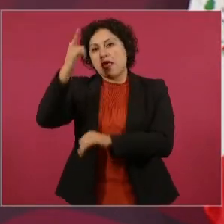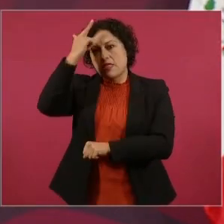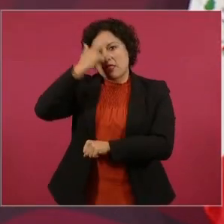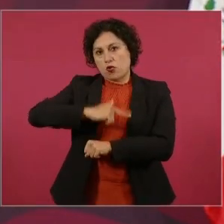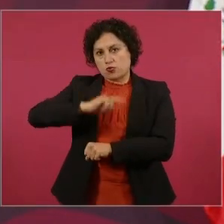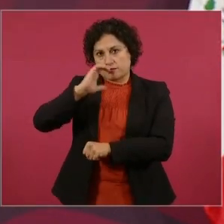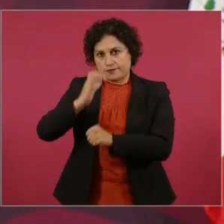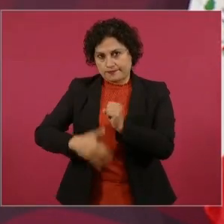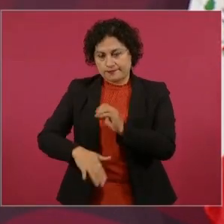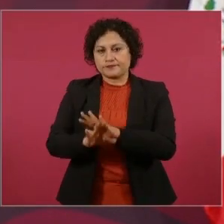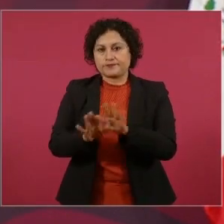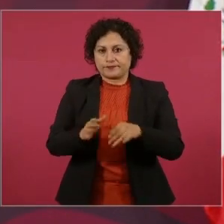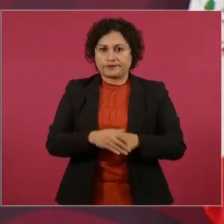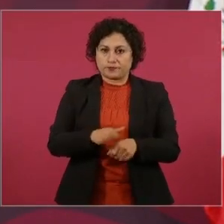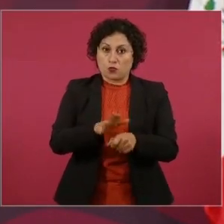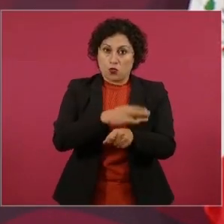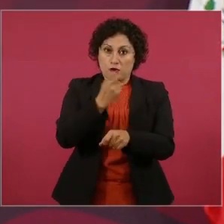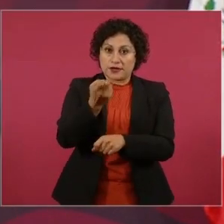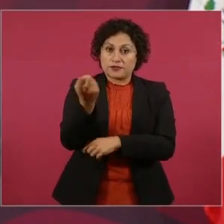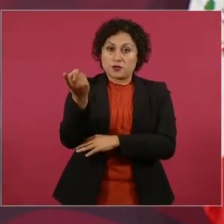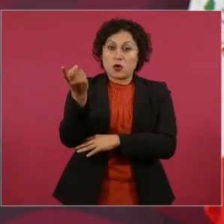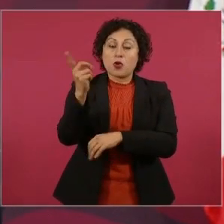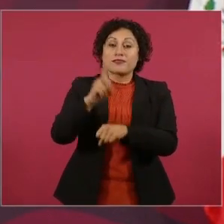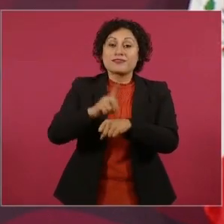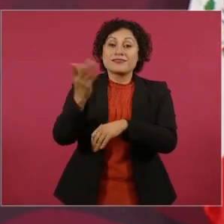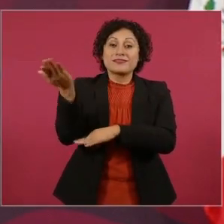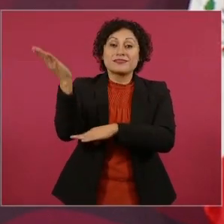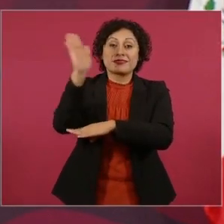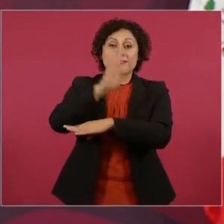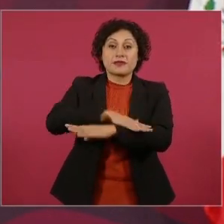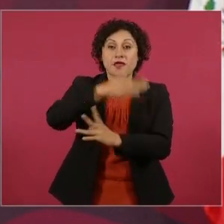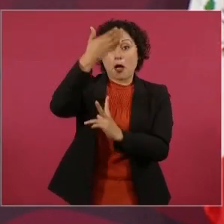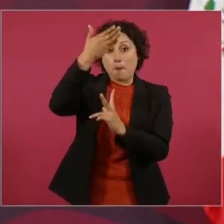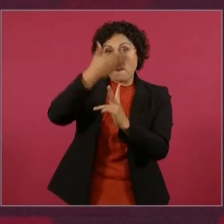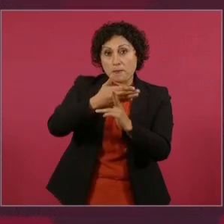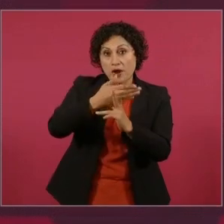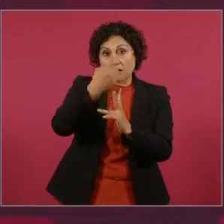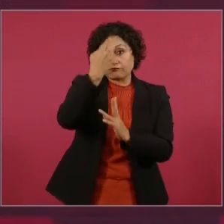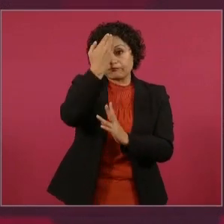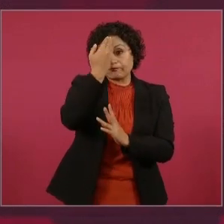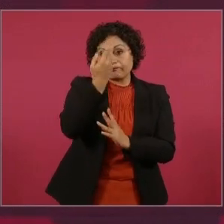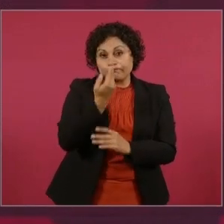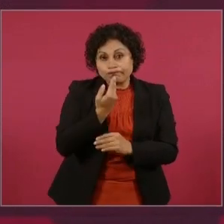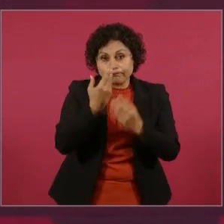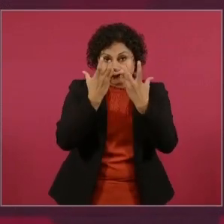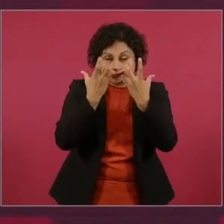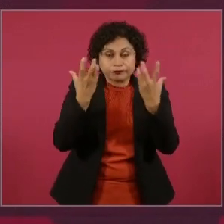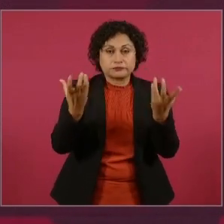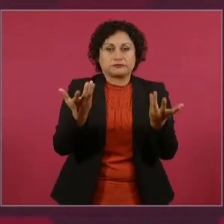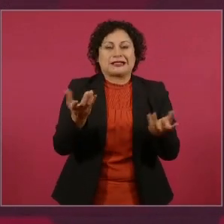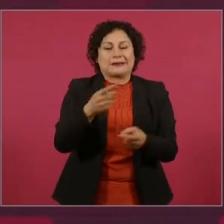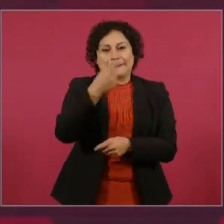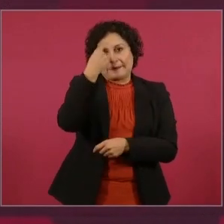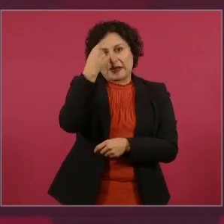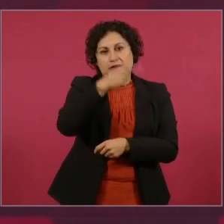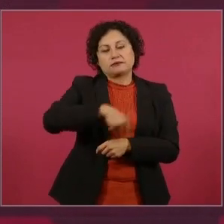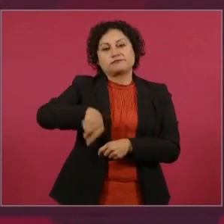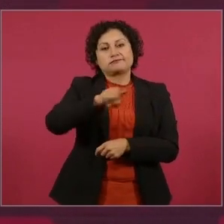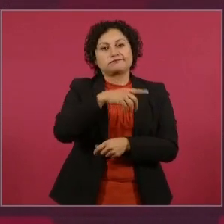tarde se partía el día era muy sabio se descansaba bien